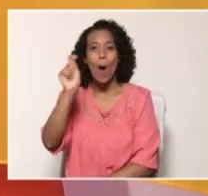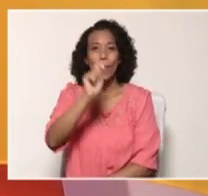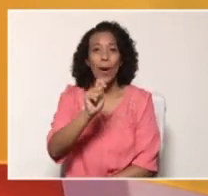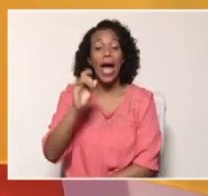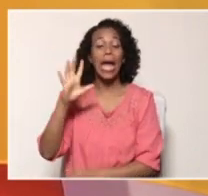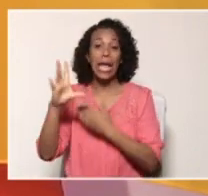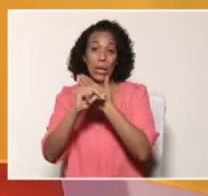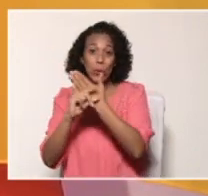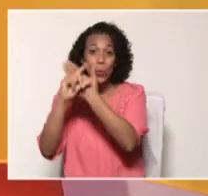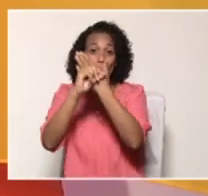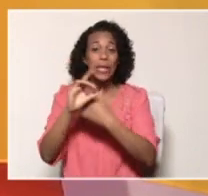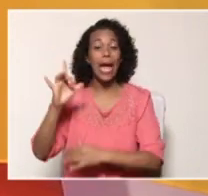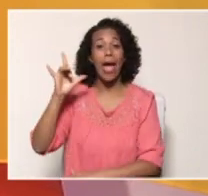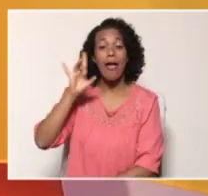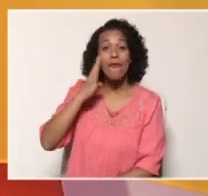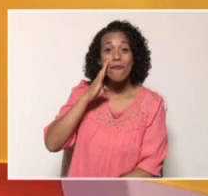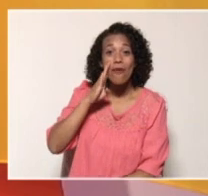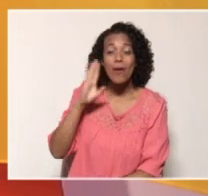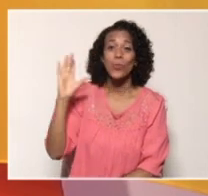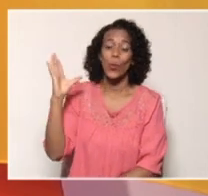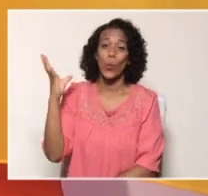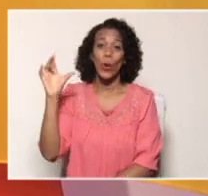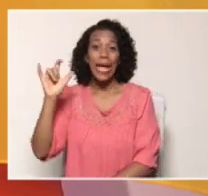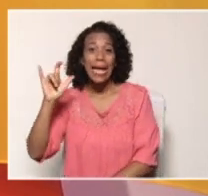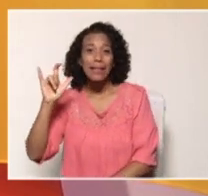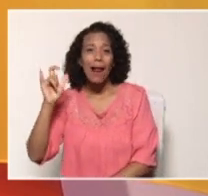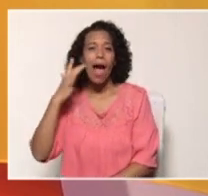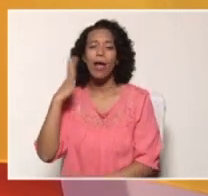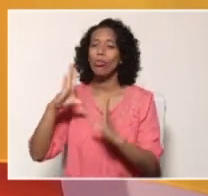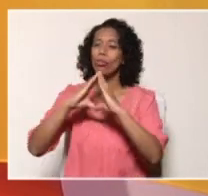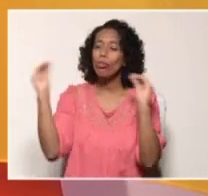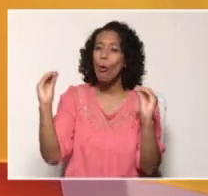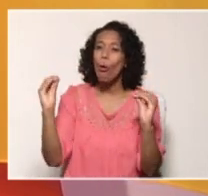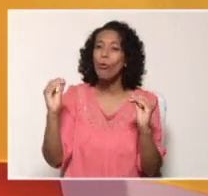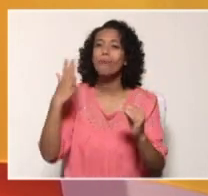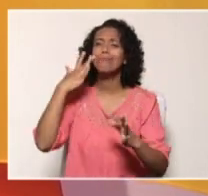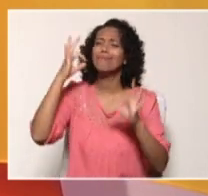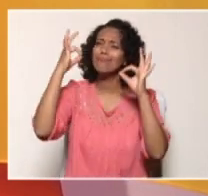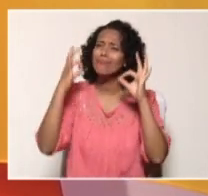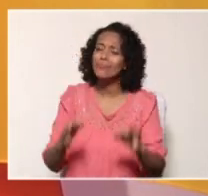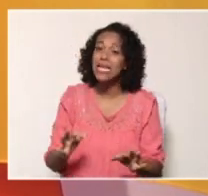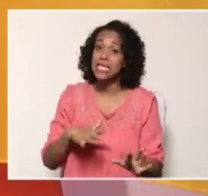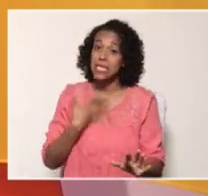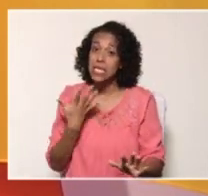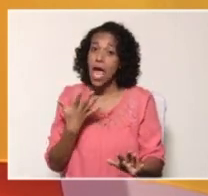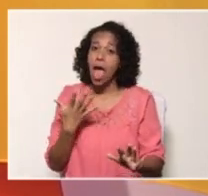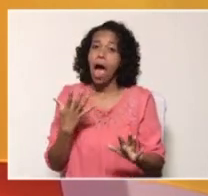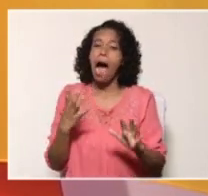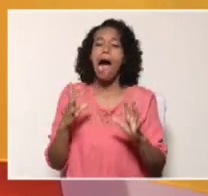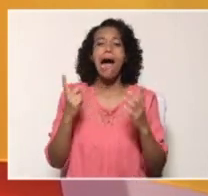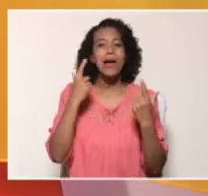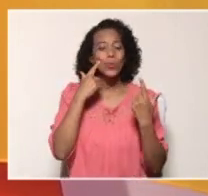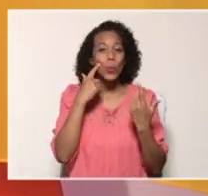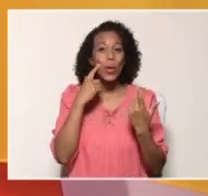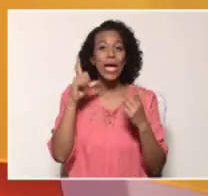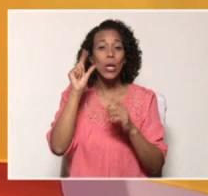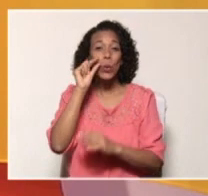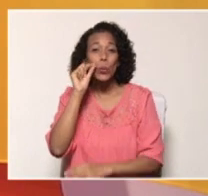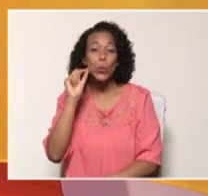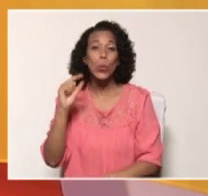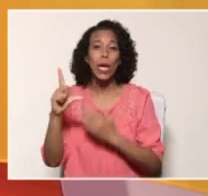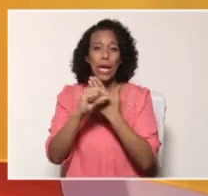@mppeducacion en Twitter, Instagram y Facebook. Pueden protagonizar también este programa si siguen nuestras cuentas en Twitter,